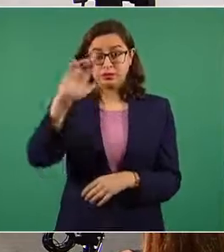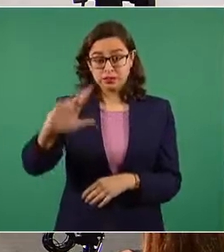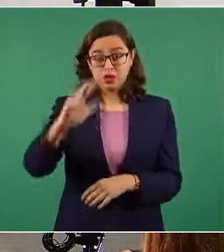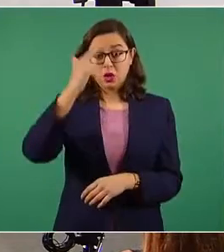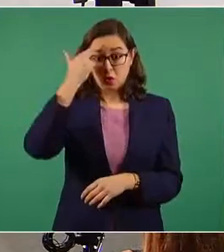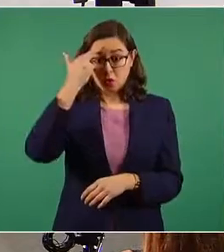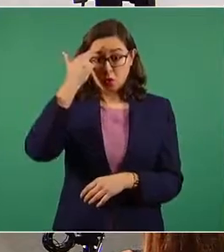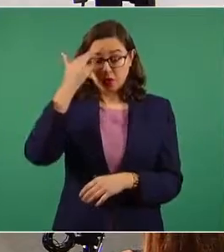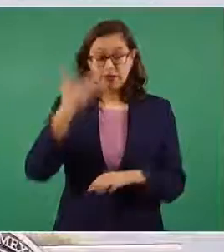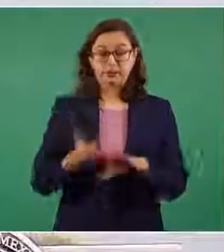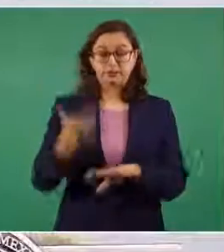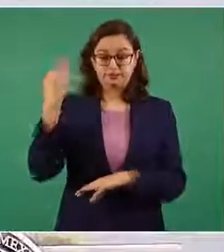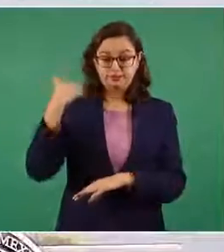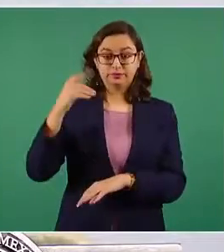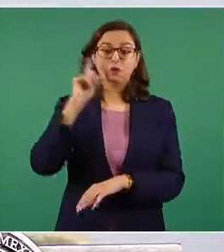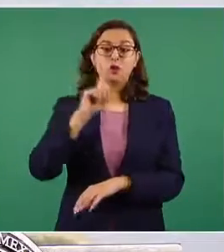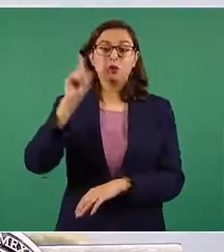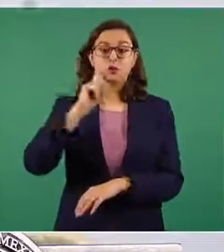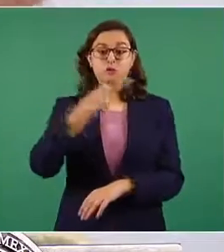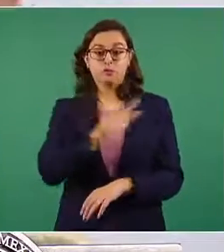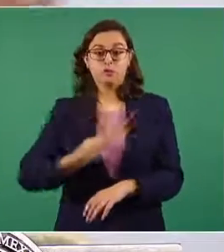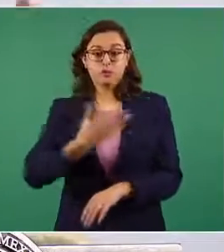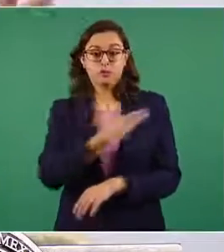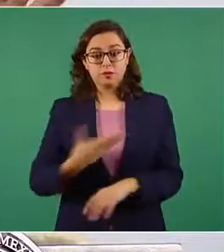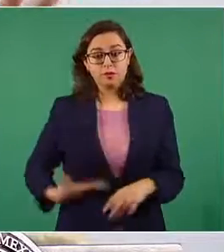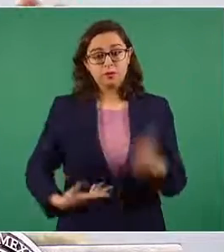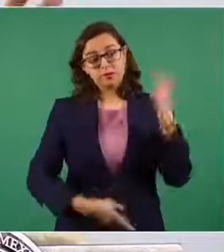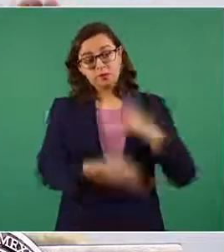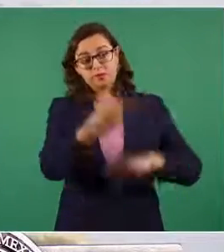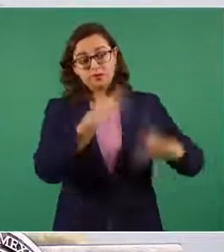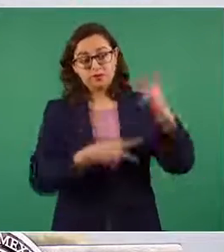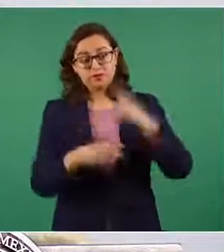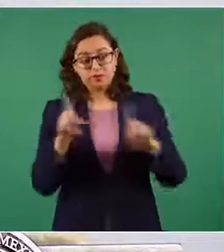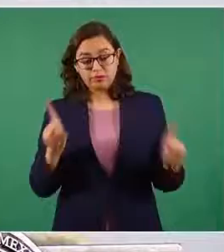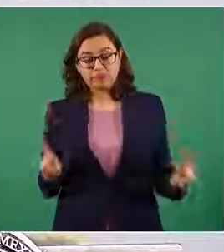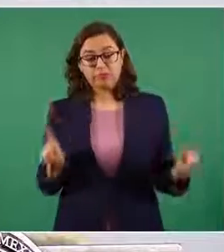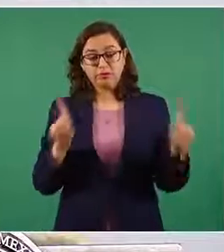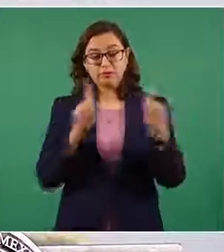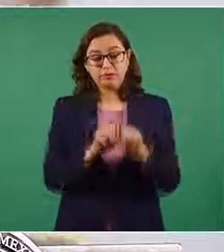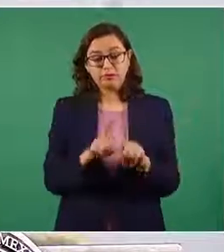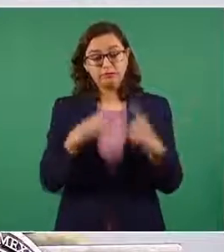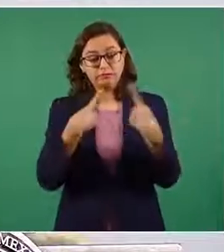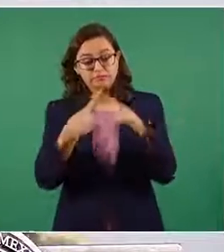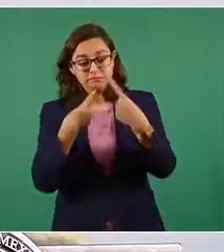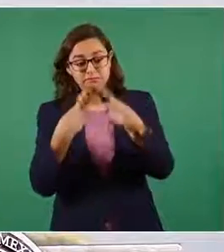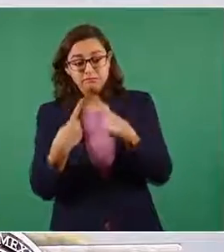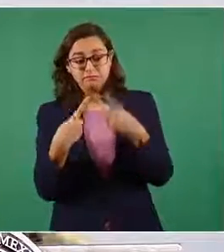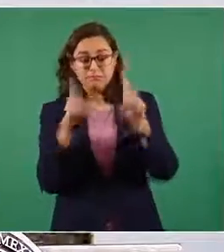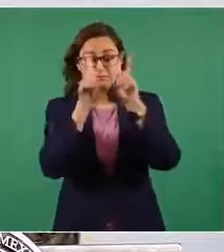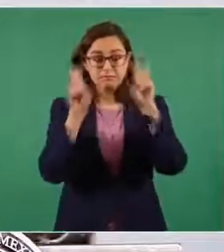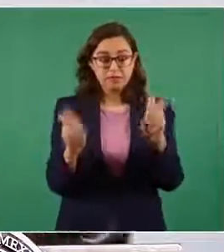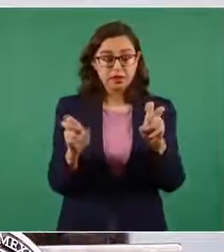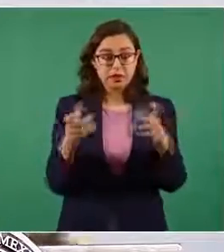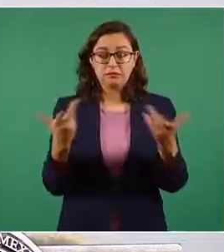dijo, a México le importa mucho que hagamos una estrategia común de recuperación después de la pandemia,